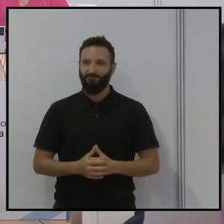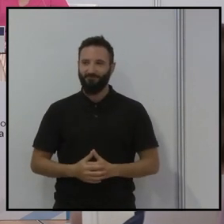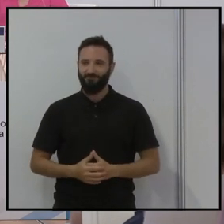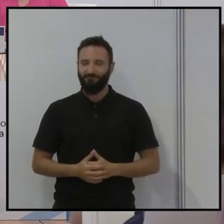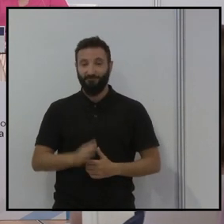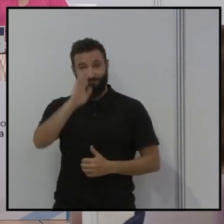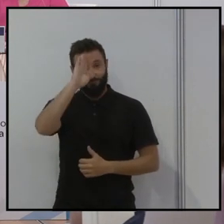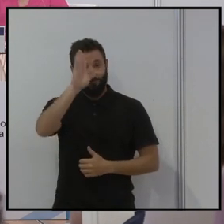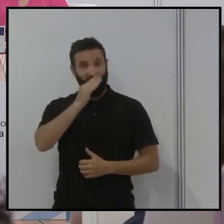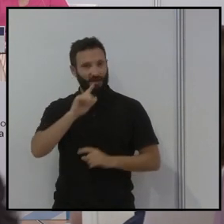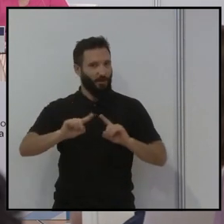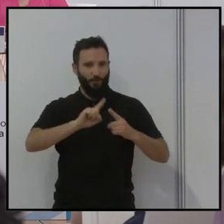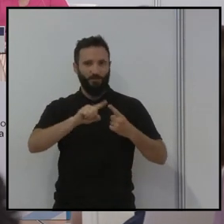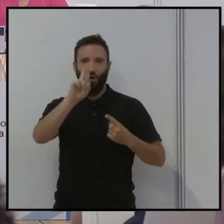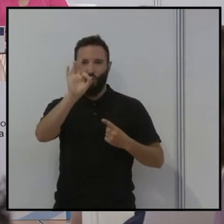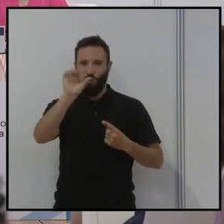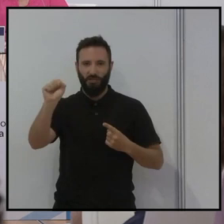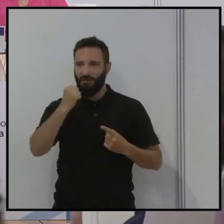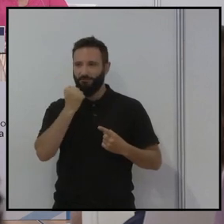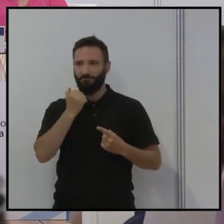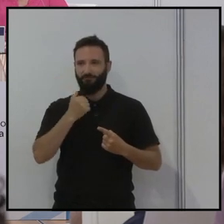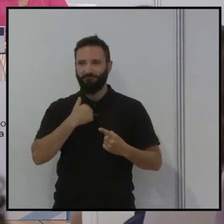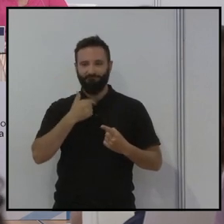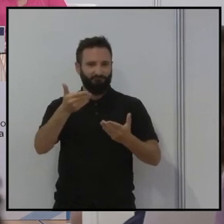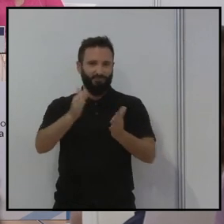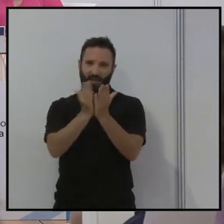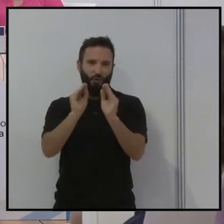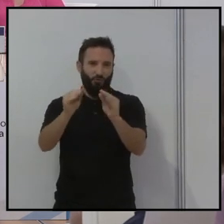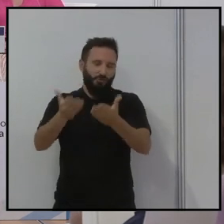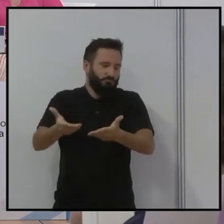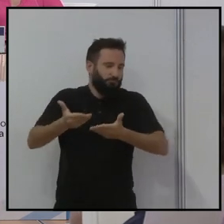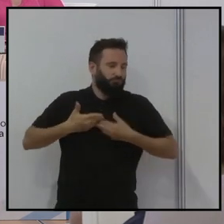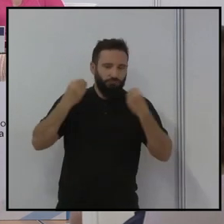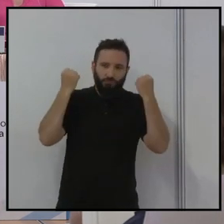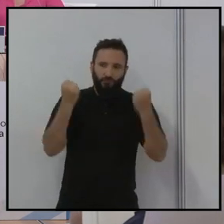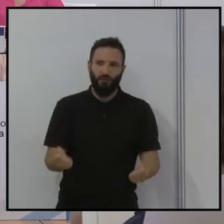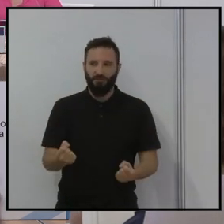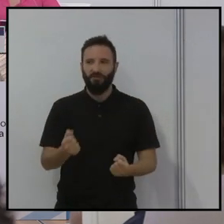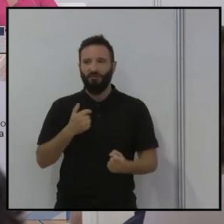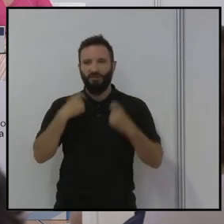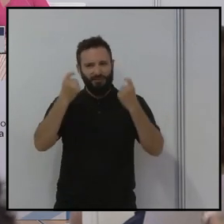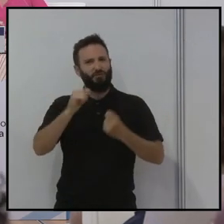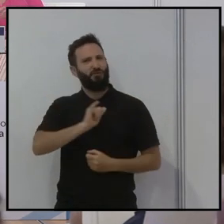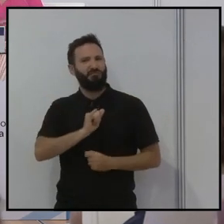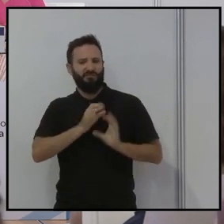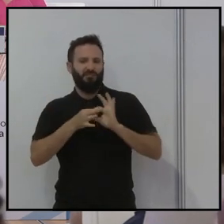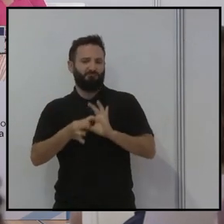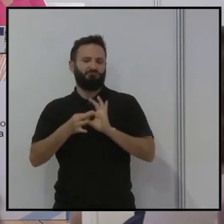Hola. Bueno, primero decirte, Rosa, que me está ayudando mucho tu libro y me siento bastante identificada. Muchas